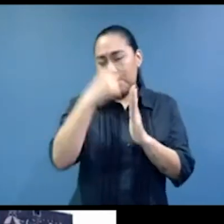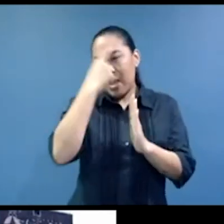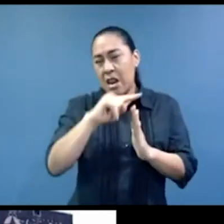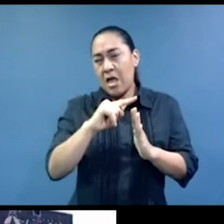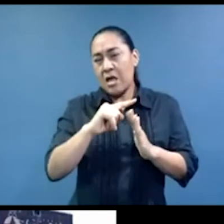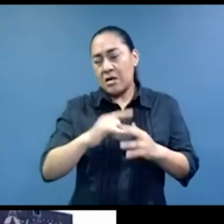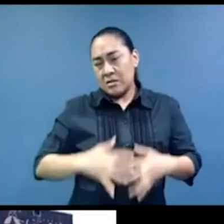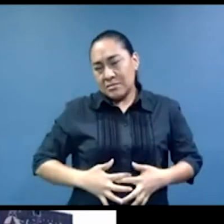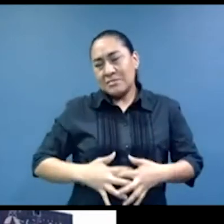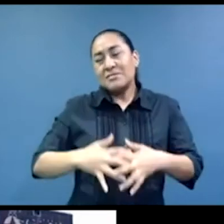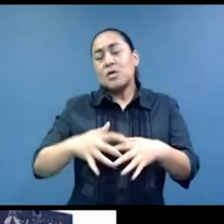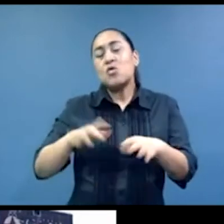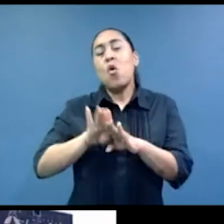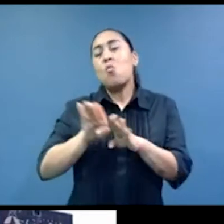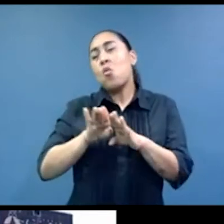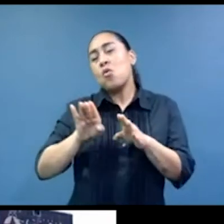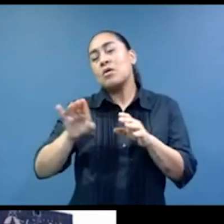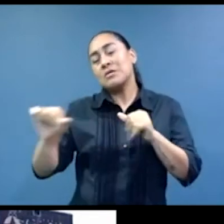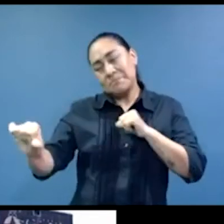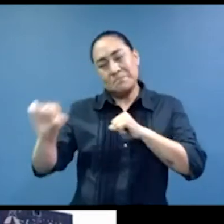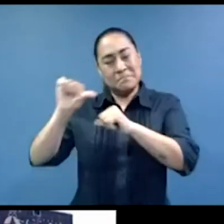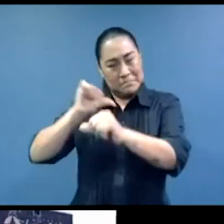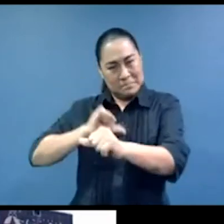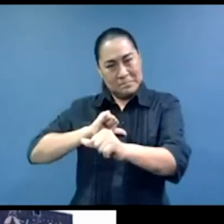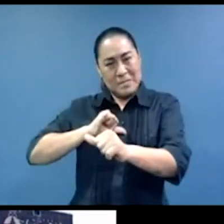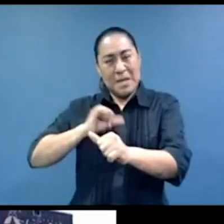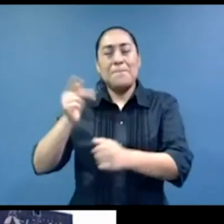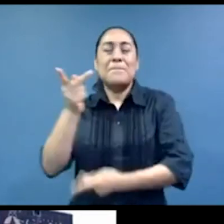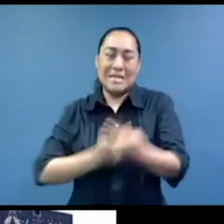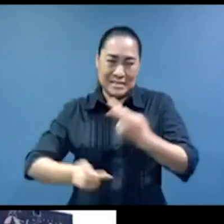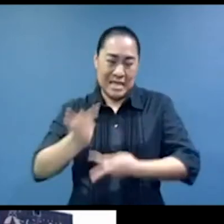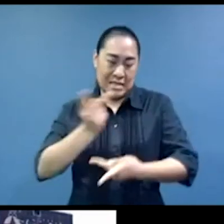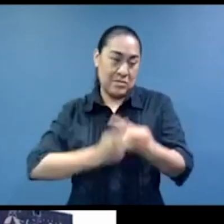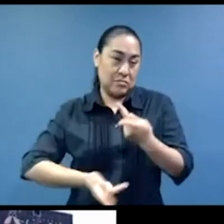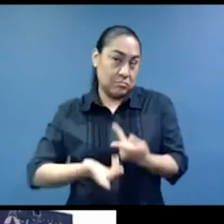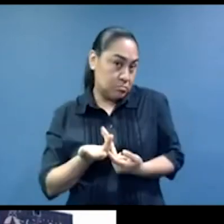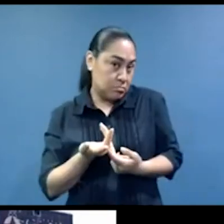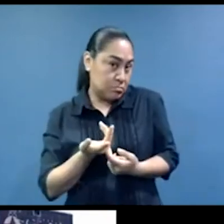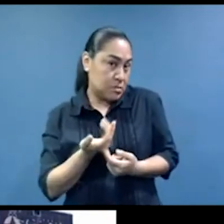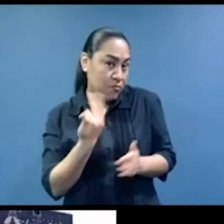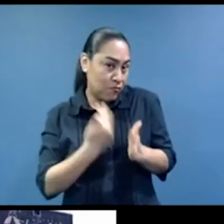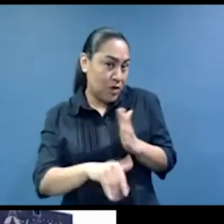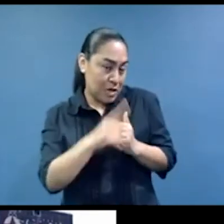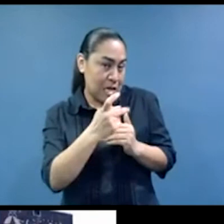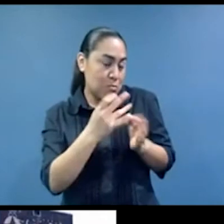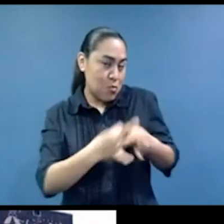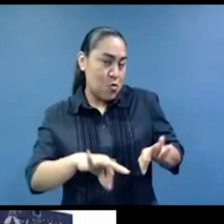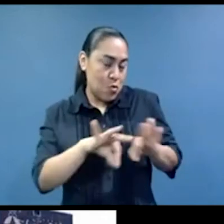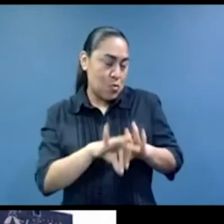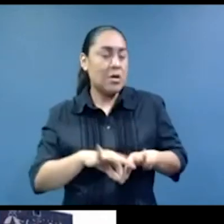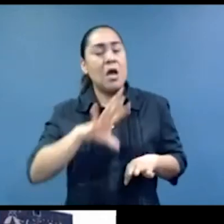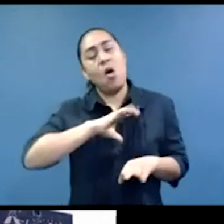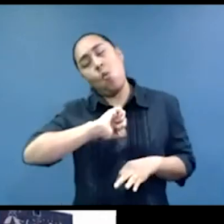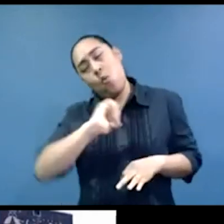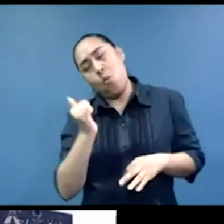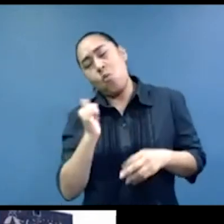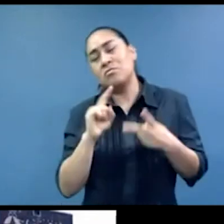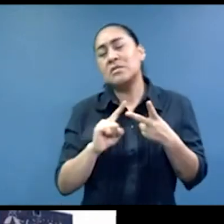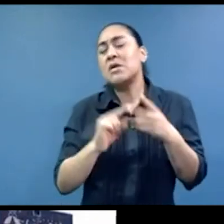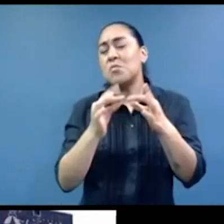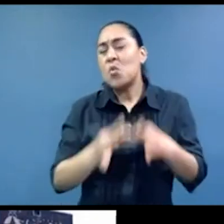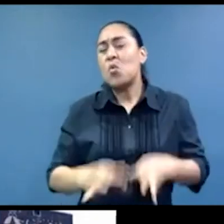por sustitución. Ese es un punto importante. El otro punto importante es que